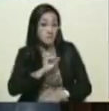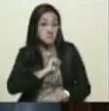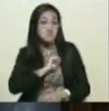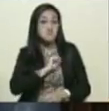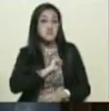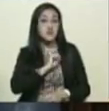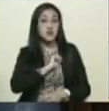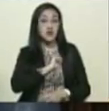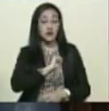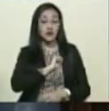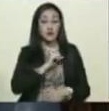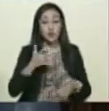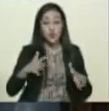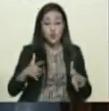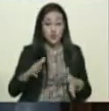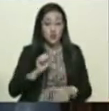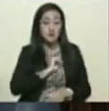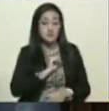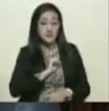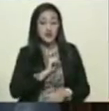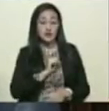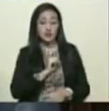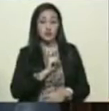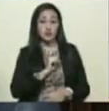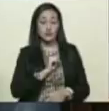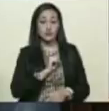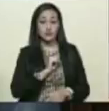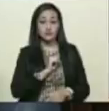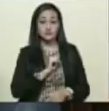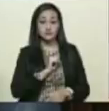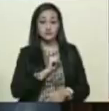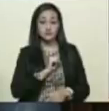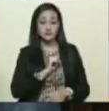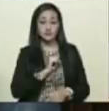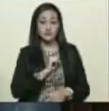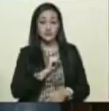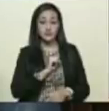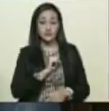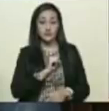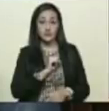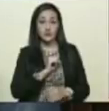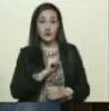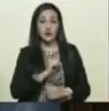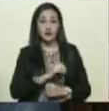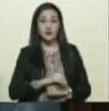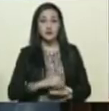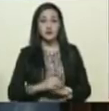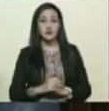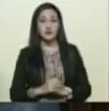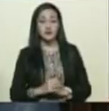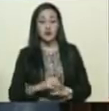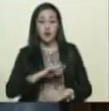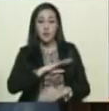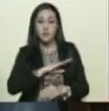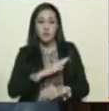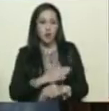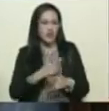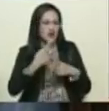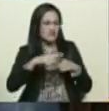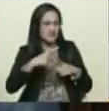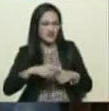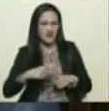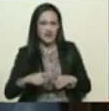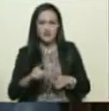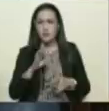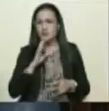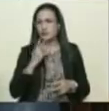no los poderes públicos nacionales sino de poder e incluso fáctico de carácter